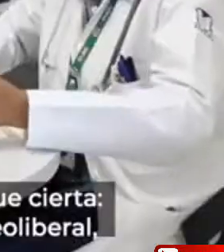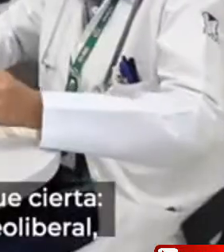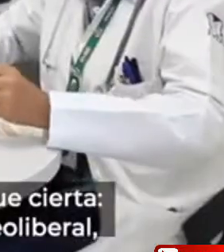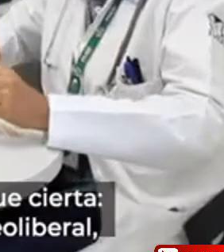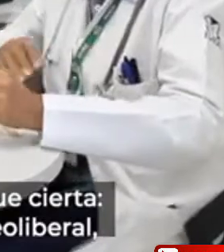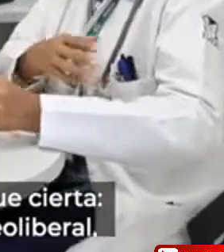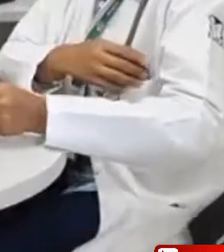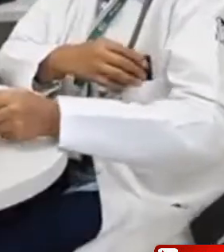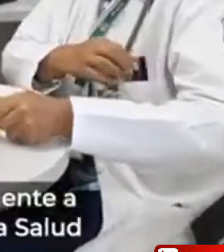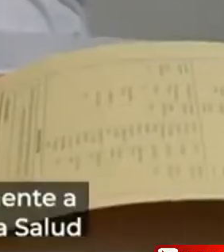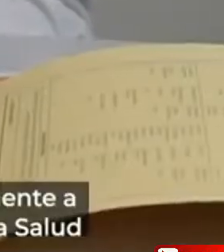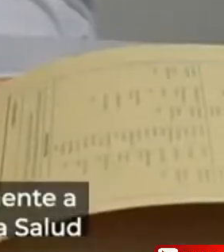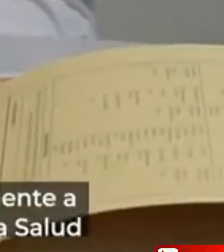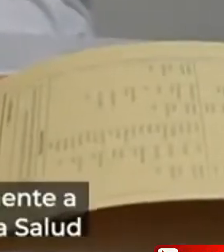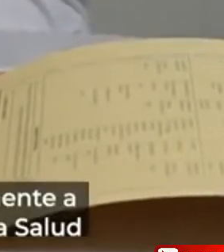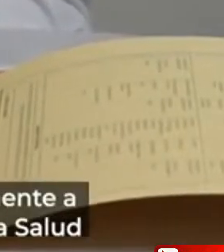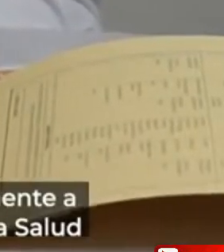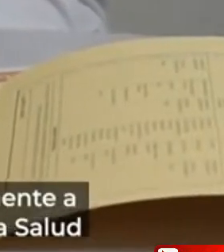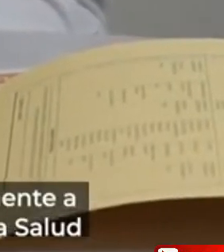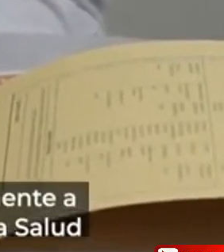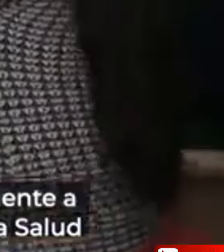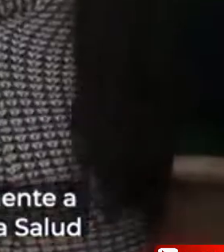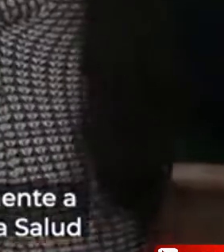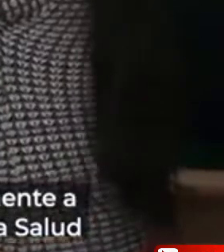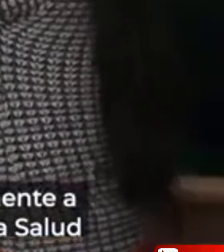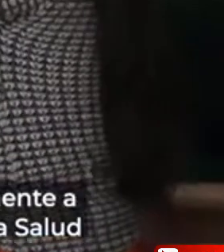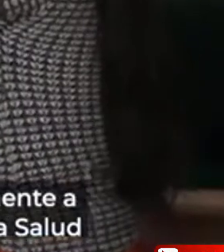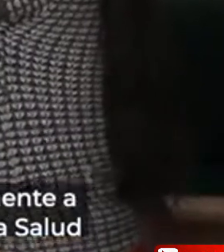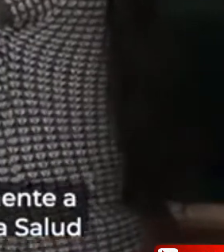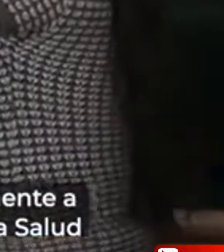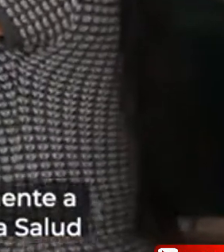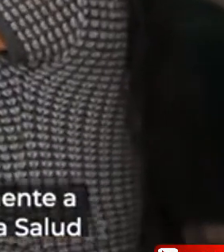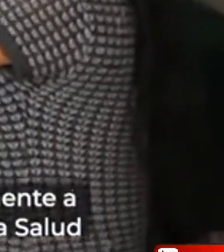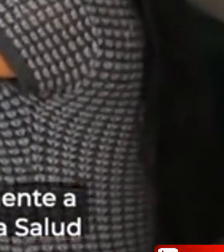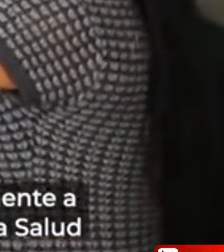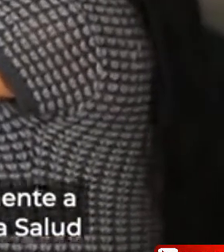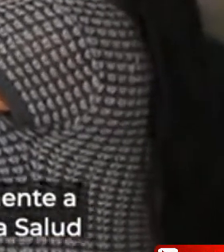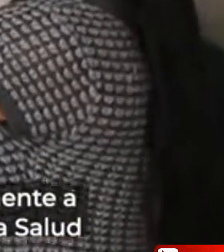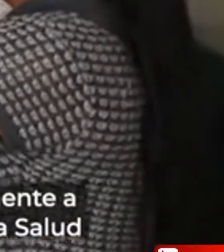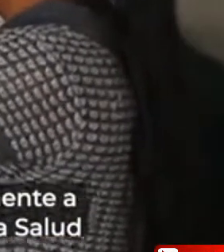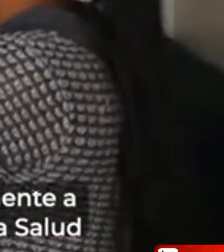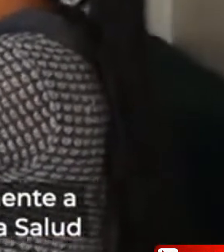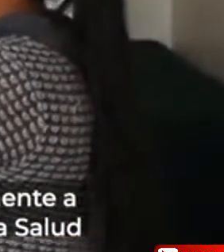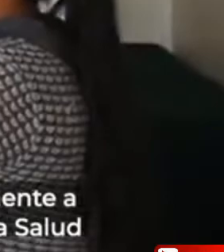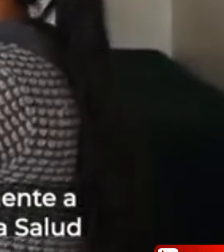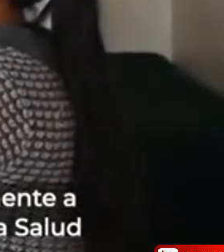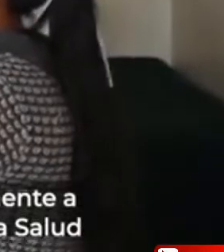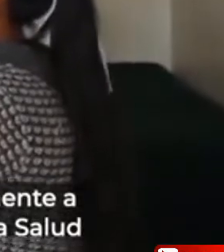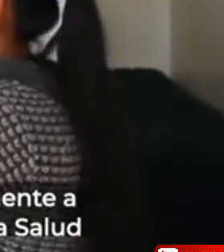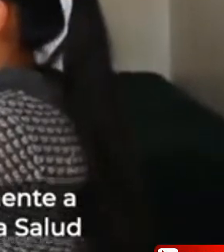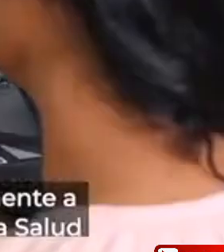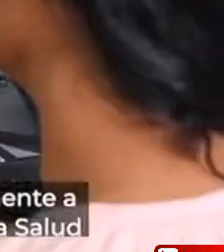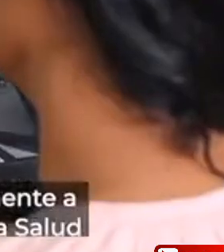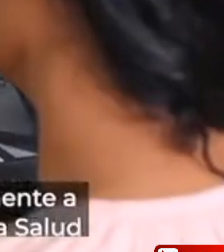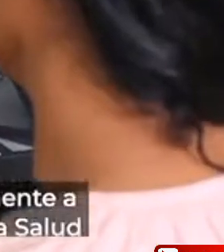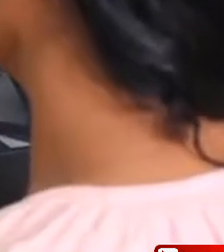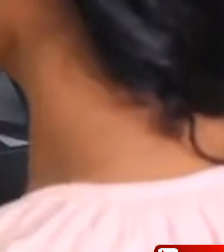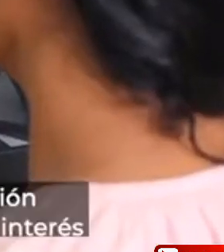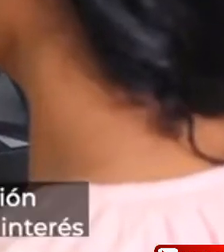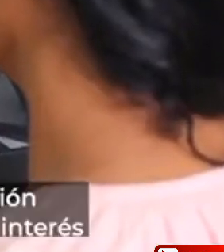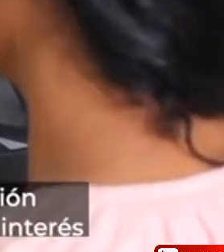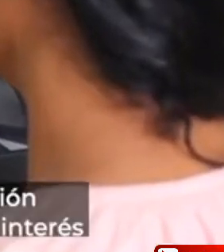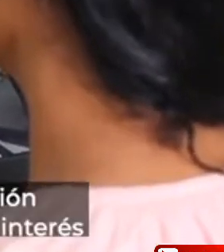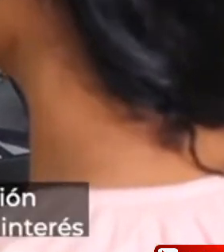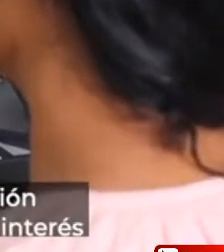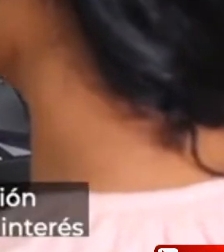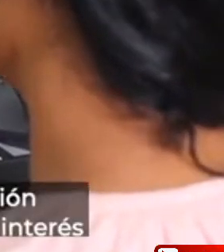del olvido neoliberal, si se mantuvo de pie, fue gracias y principalmente a su gente y al modelo de atención integral a la salud